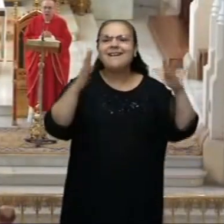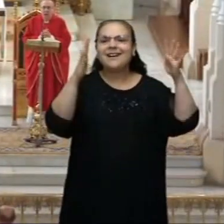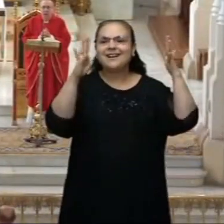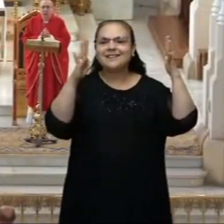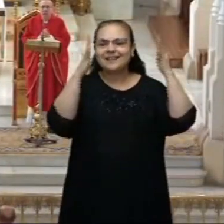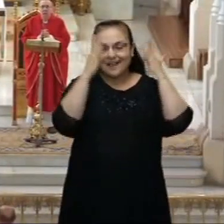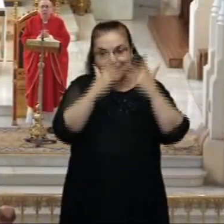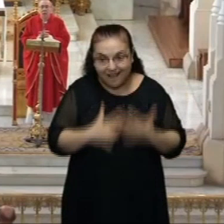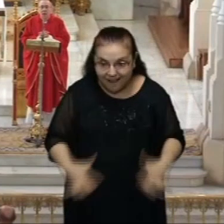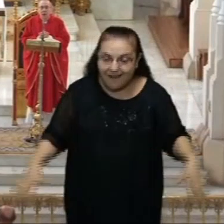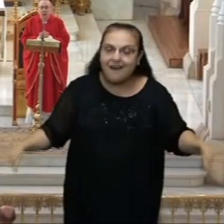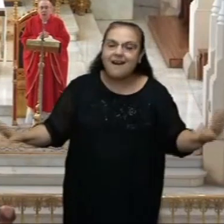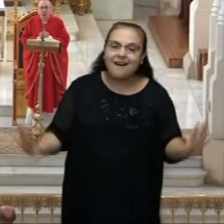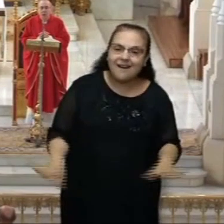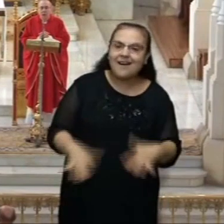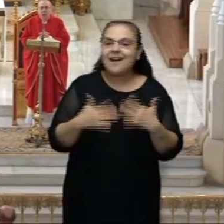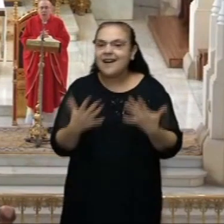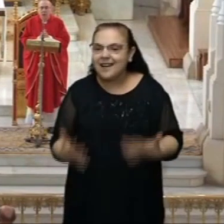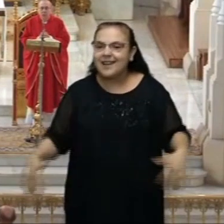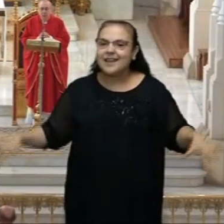Aleluya,